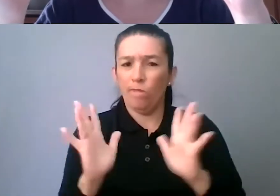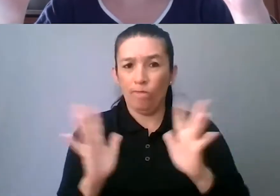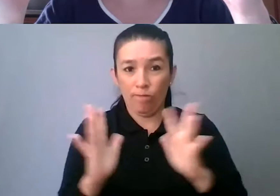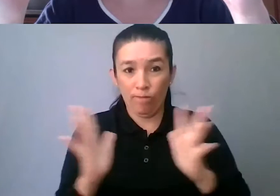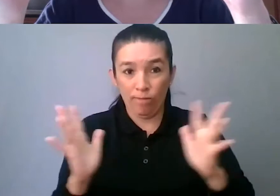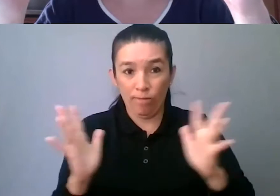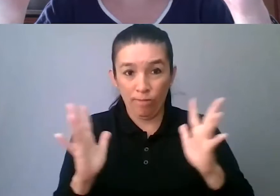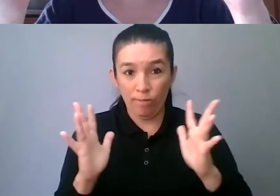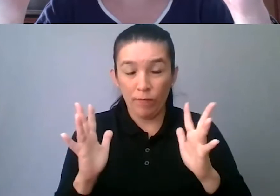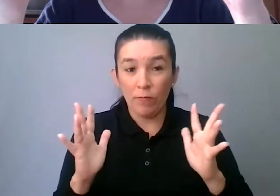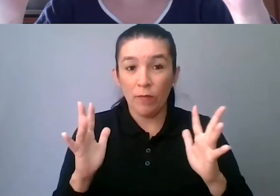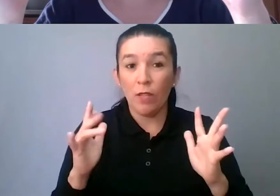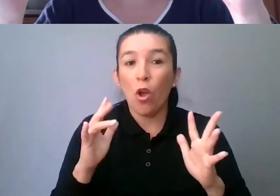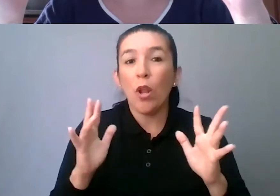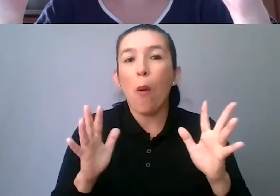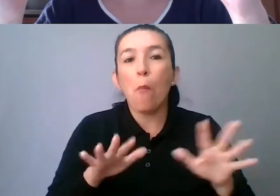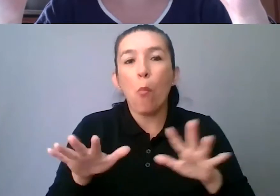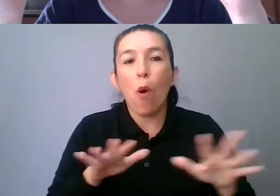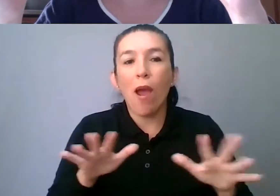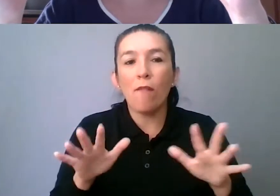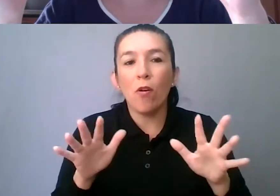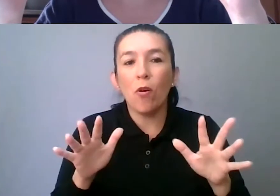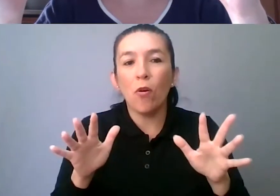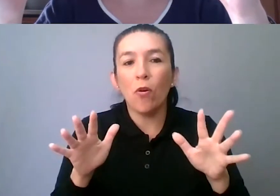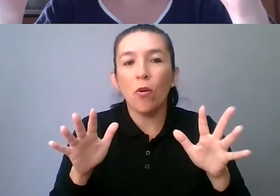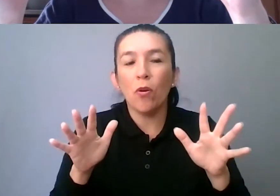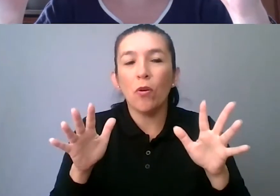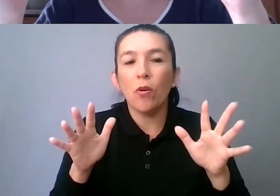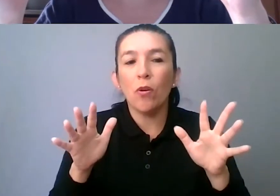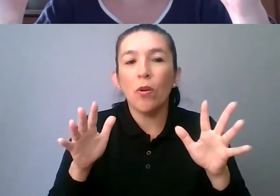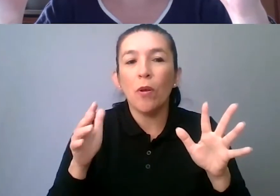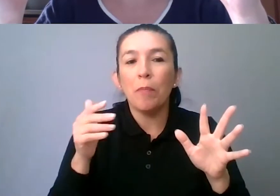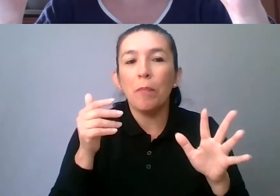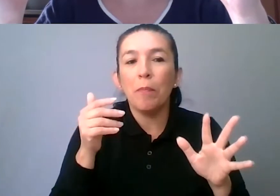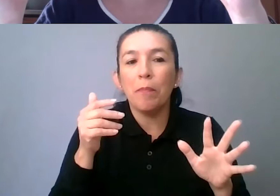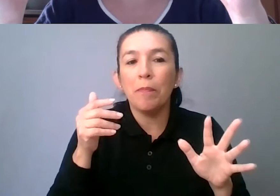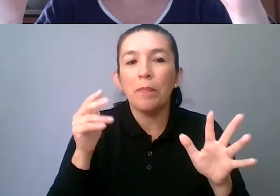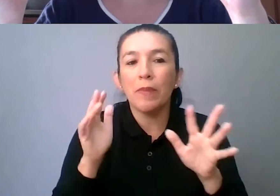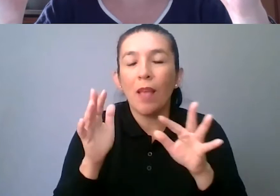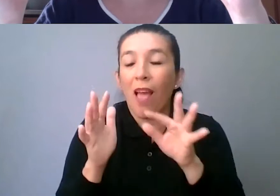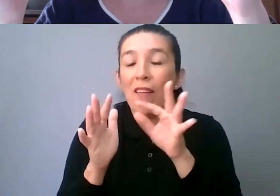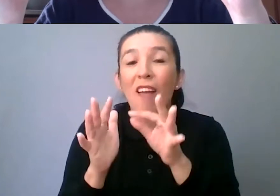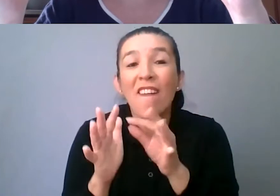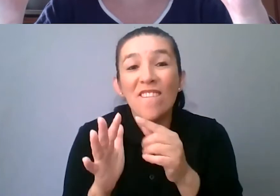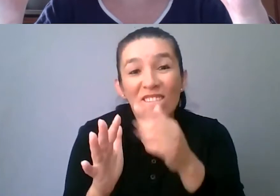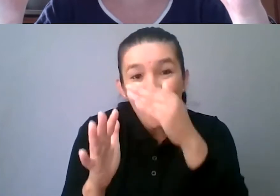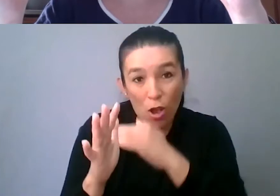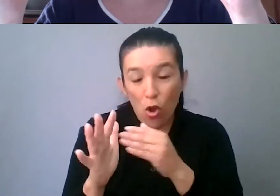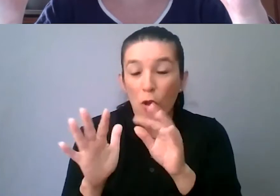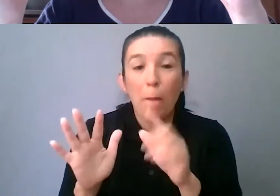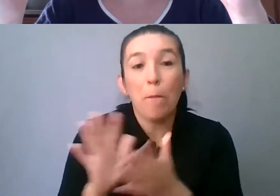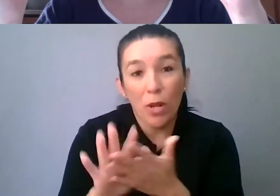Y ahora voy a hacer un movimiento que se llama navajar. Navajar significa que la cuerda de abajo del índice la